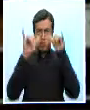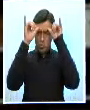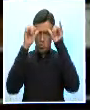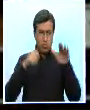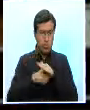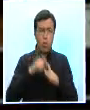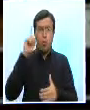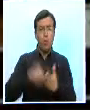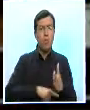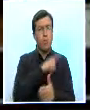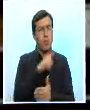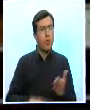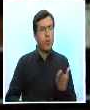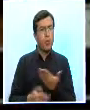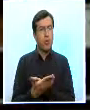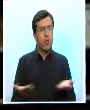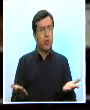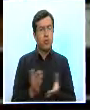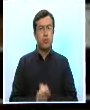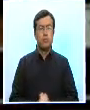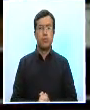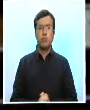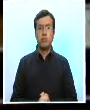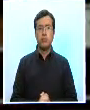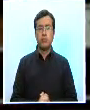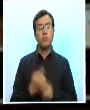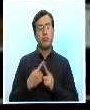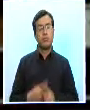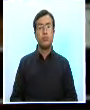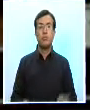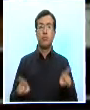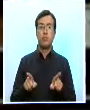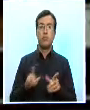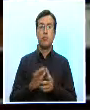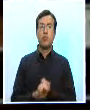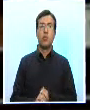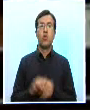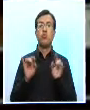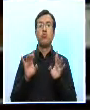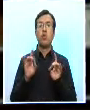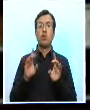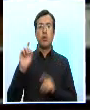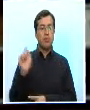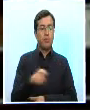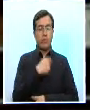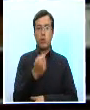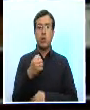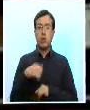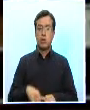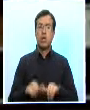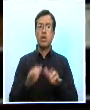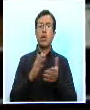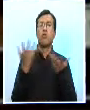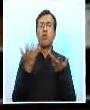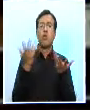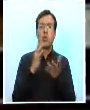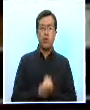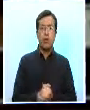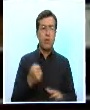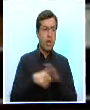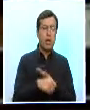se prohíba la muerte del animal de forma pública en contrapartida la denominada suerte de espadas se sigue aplicando en Ambato o Mejía